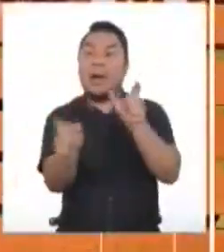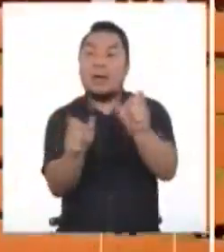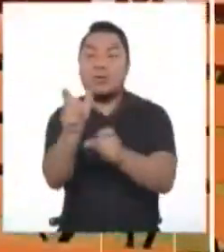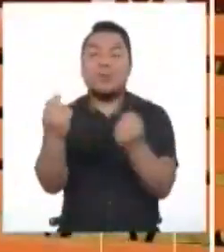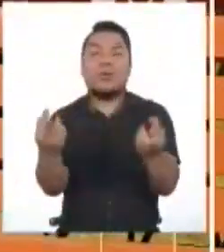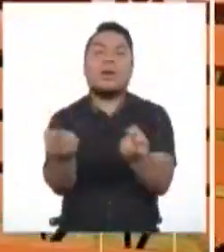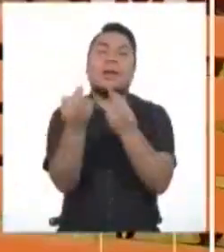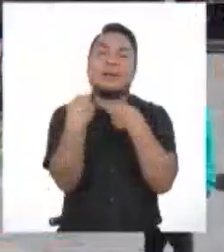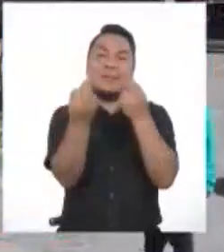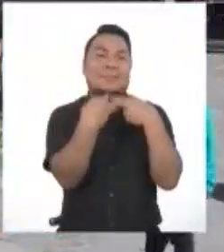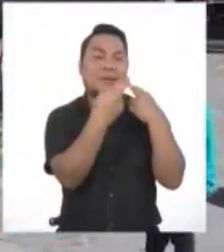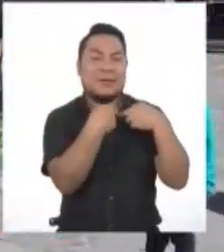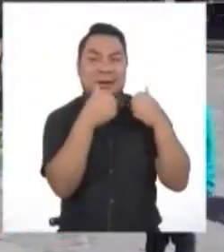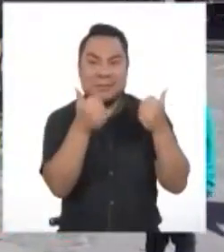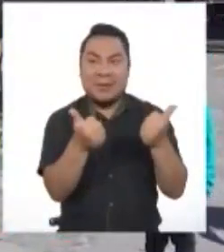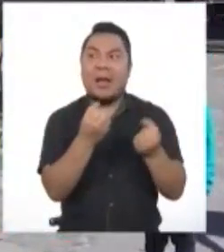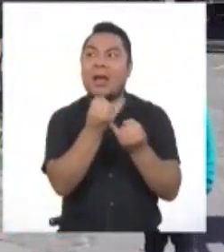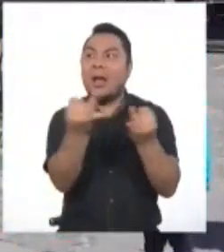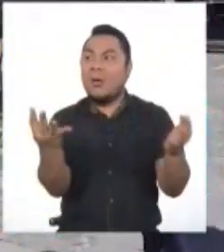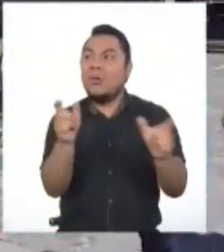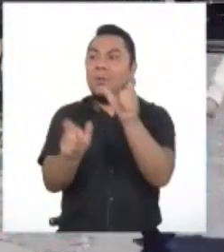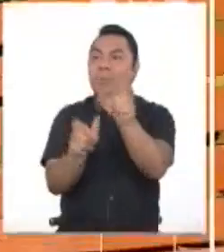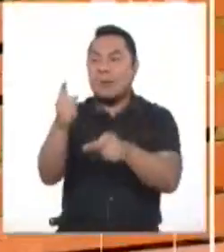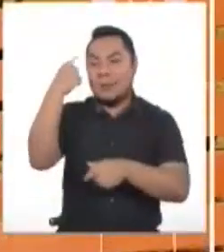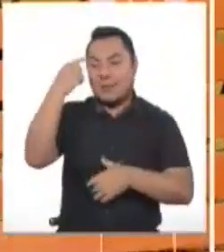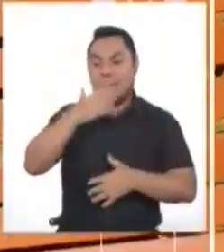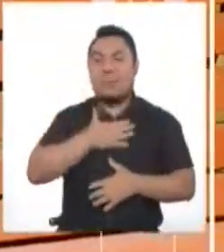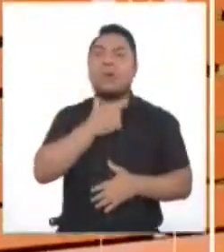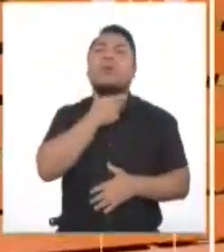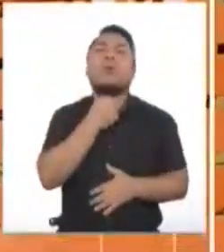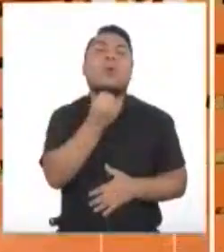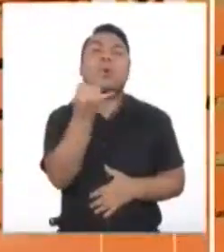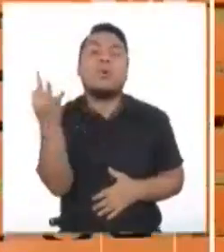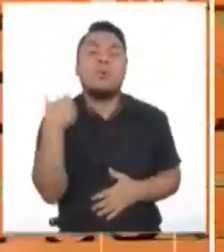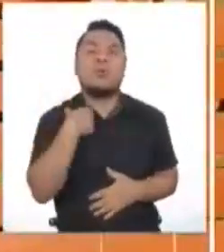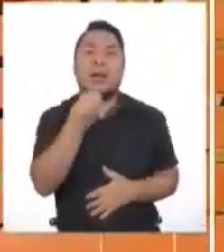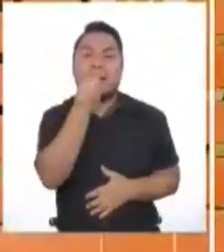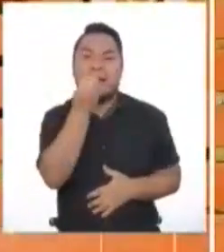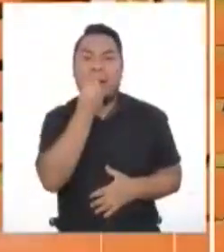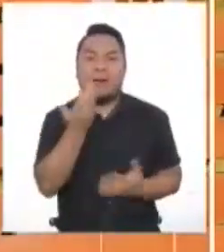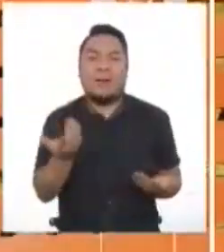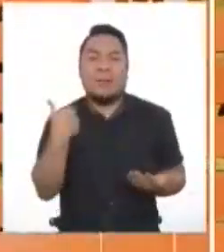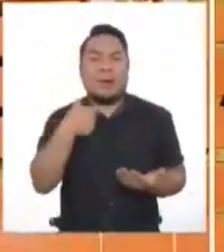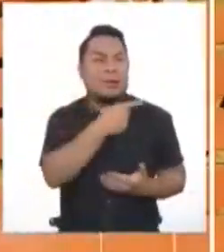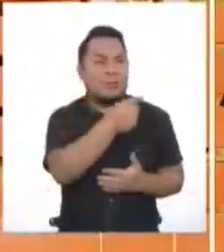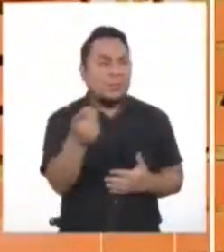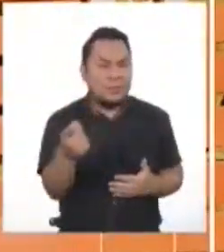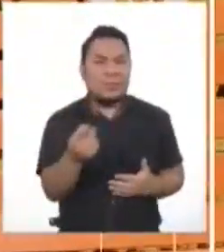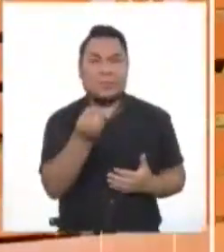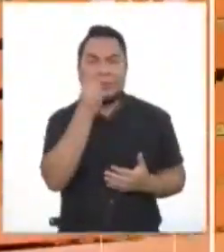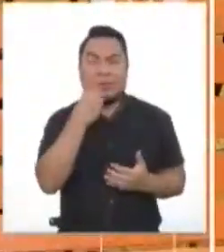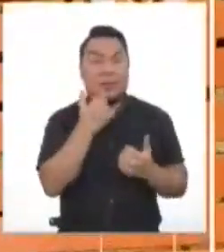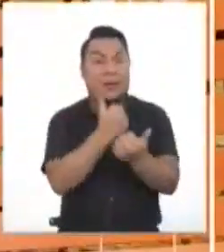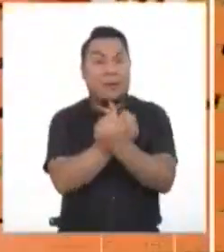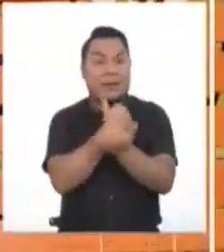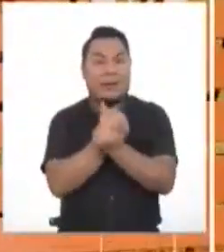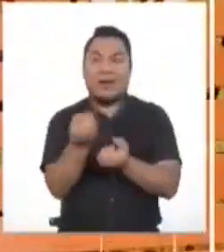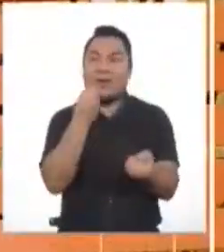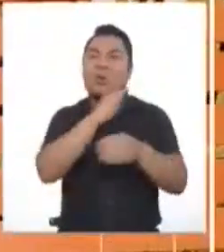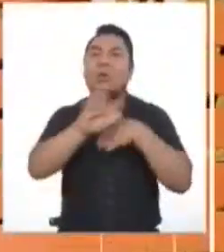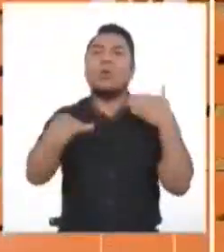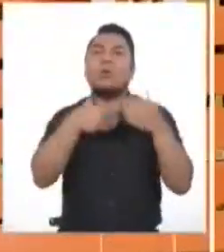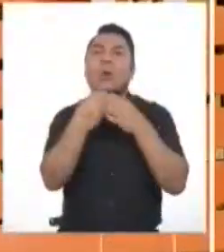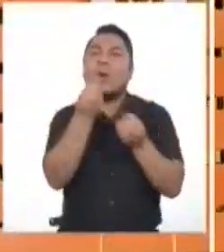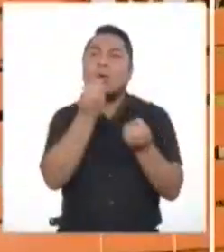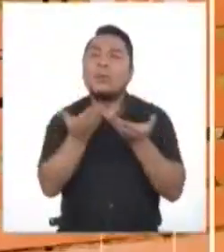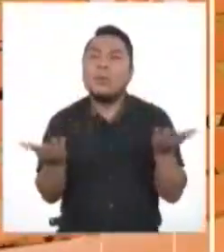me respondieron. Algunas personas para mí les gusta otros alimentos y a otras no, pero casi a la mayoría de Ayacucho les gusta todos los